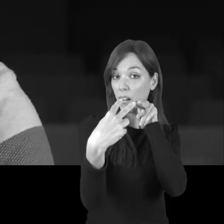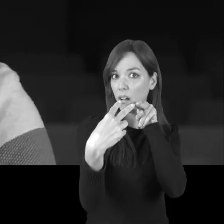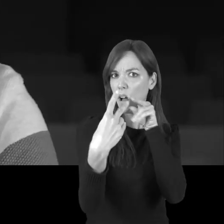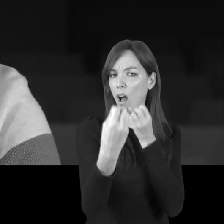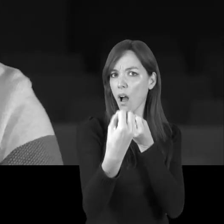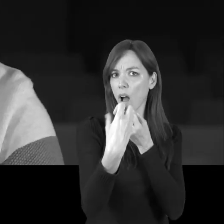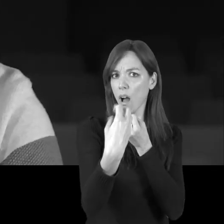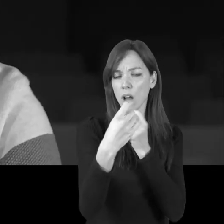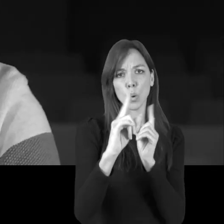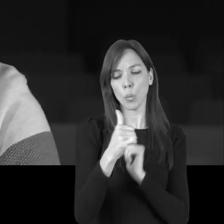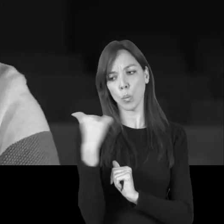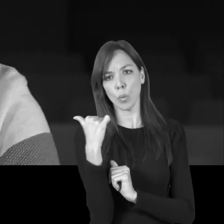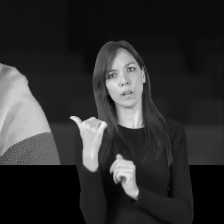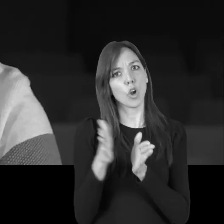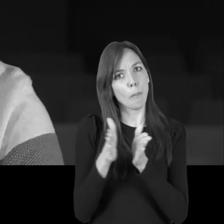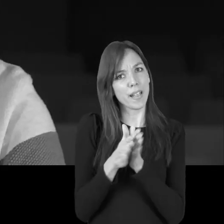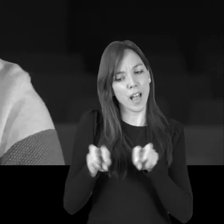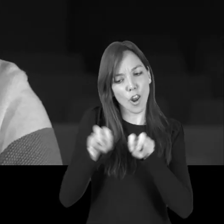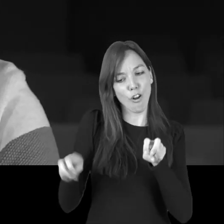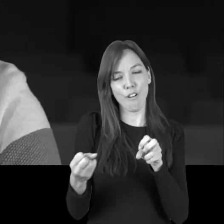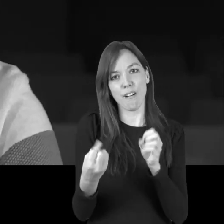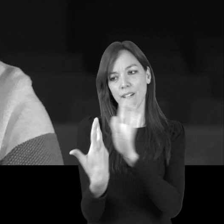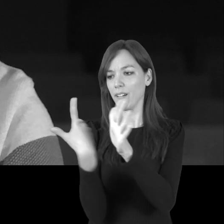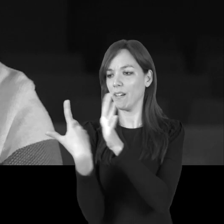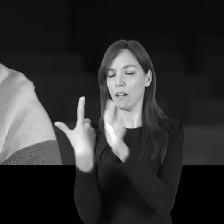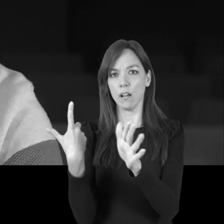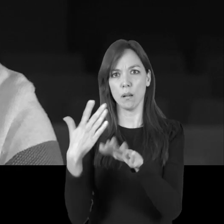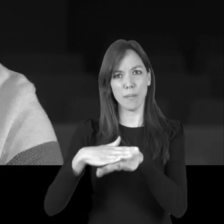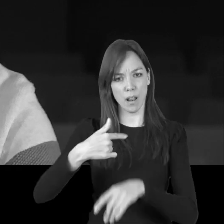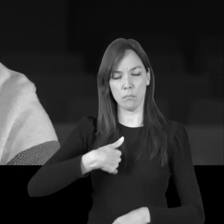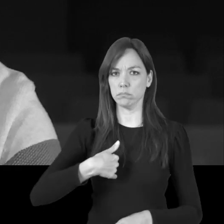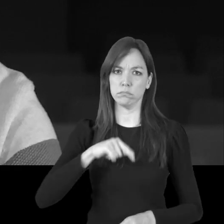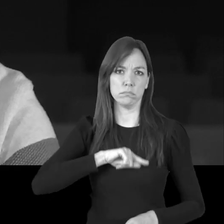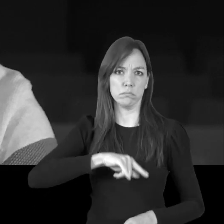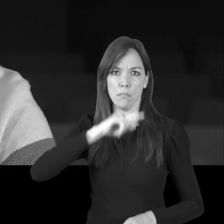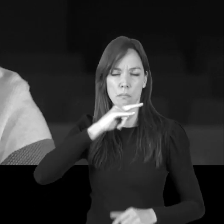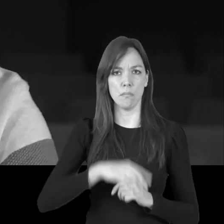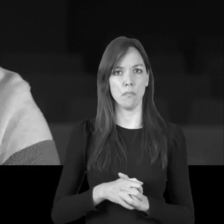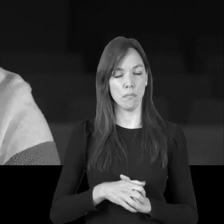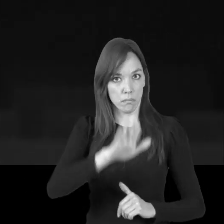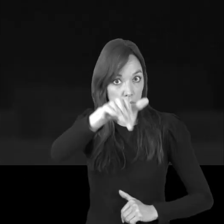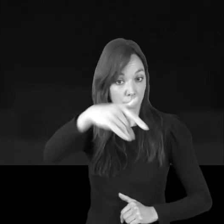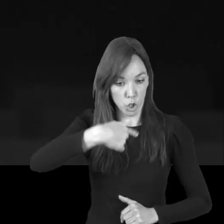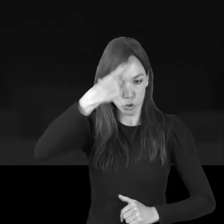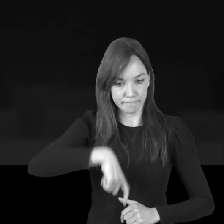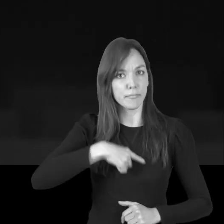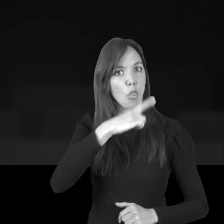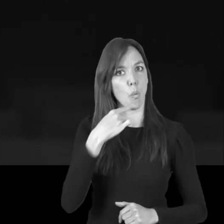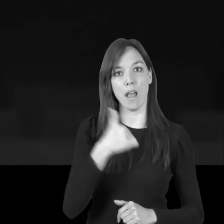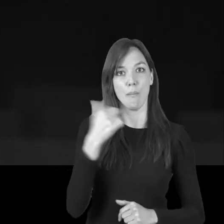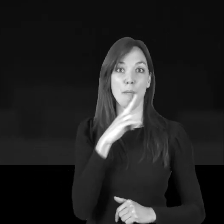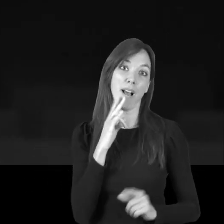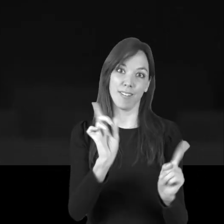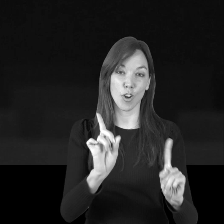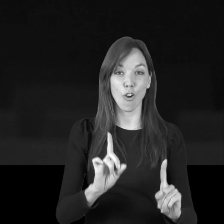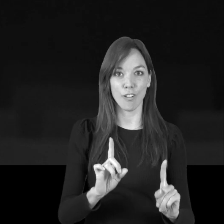hablarte a ti, que es donde te duele, le hablan a tu compañero y eso para mí también es vulnerable. Oye, que me